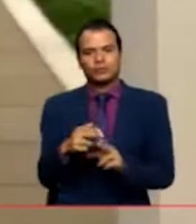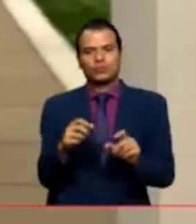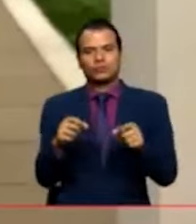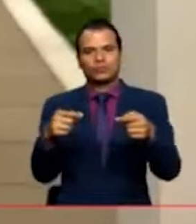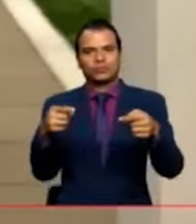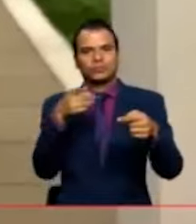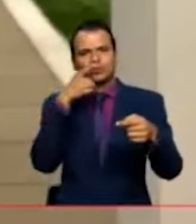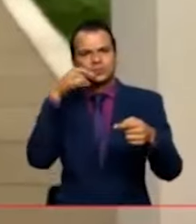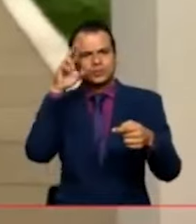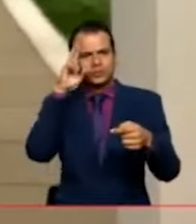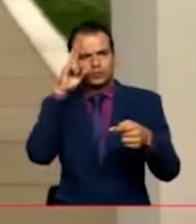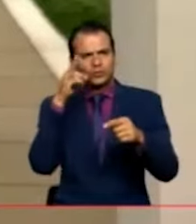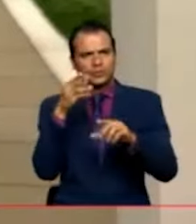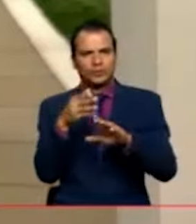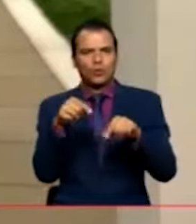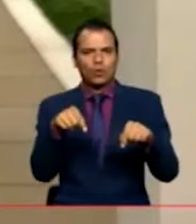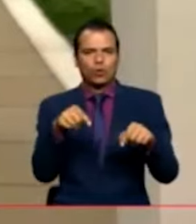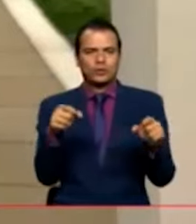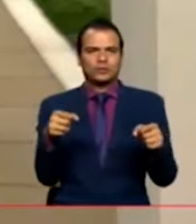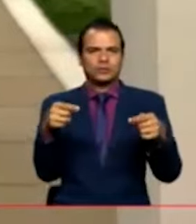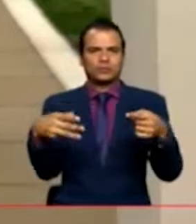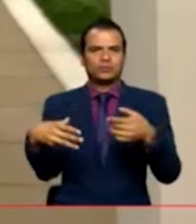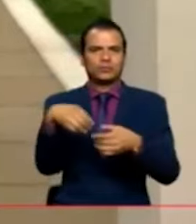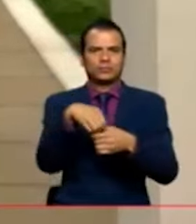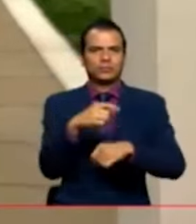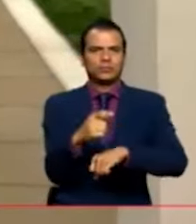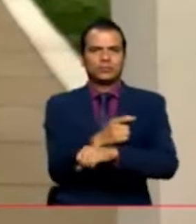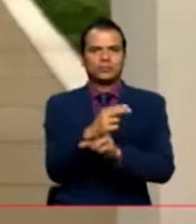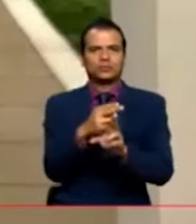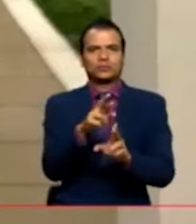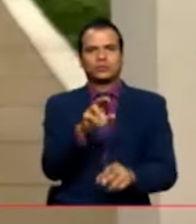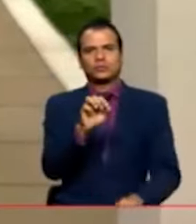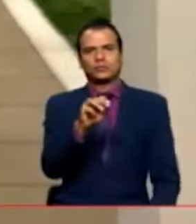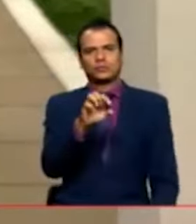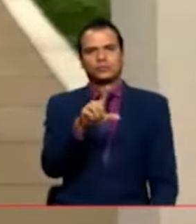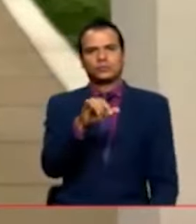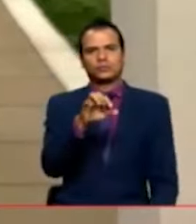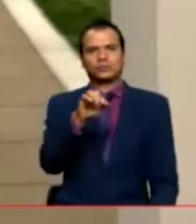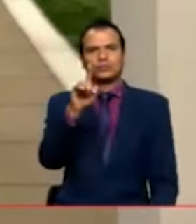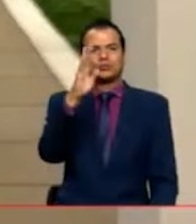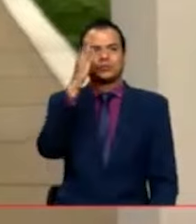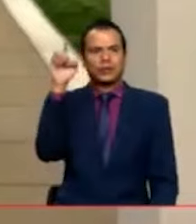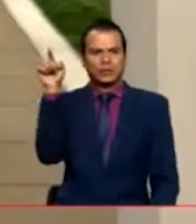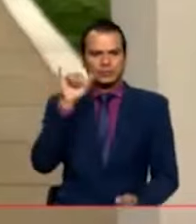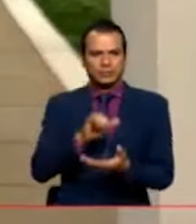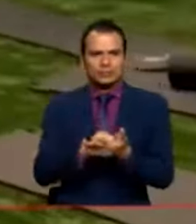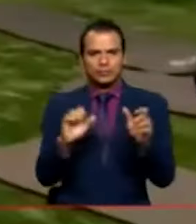Dominicana en un partido de preparación hoy en el Estadio Romelio Martínez de Barranquilla.